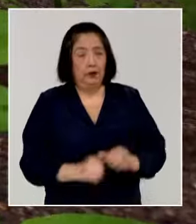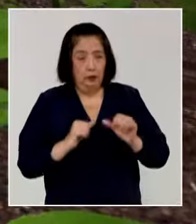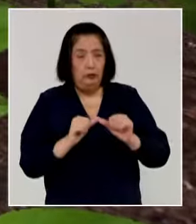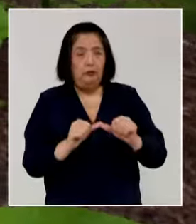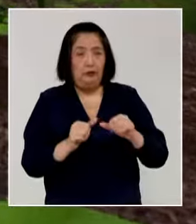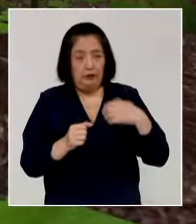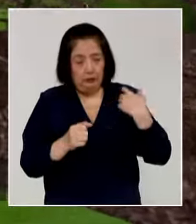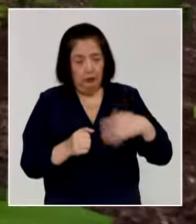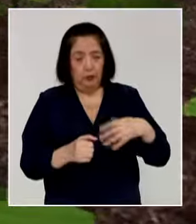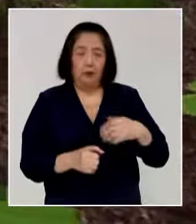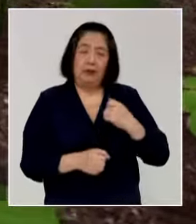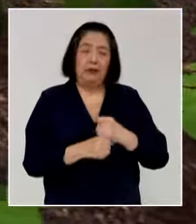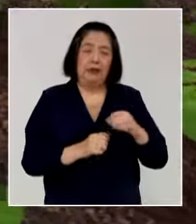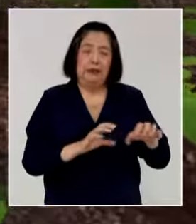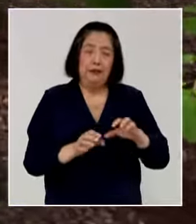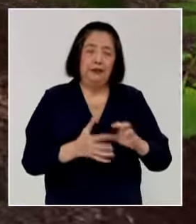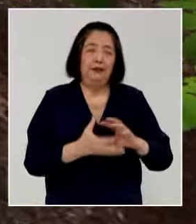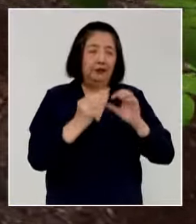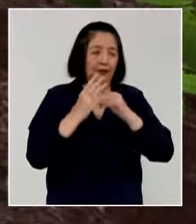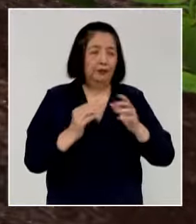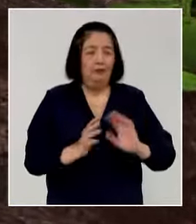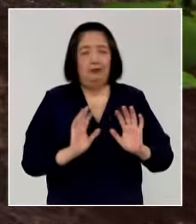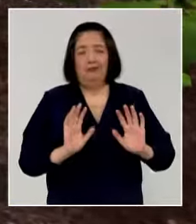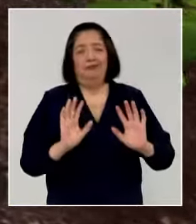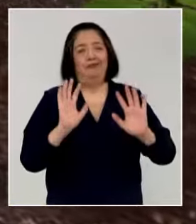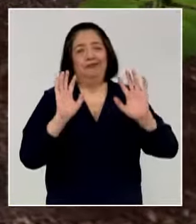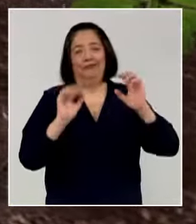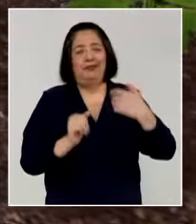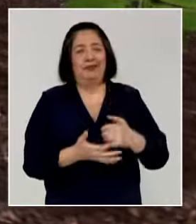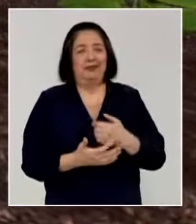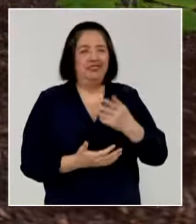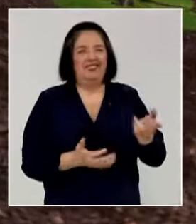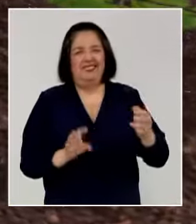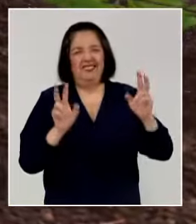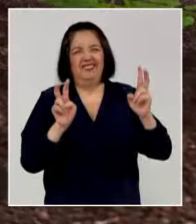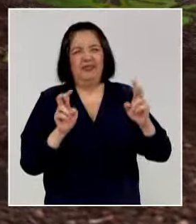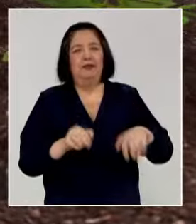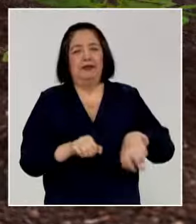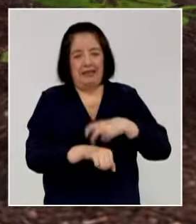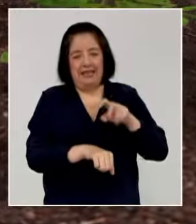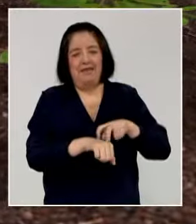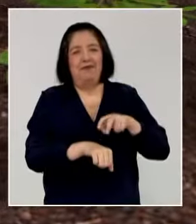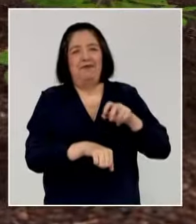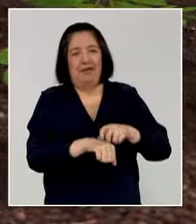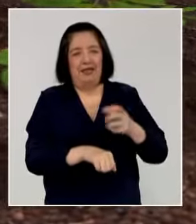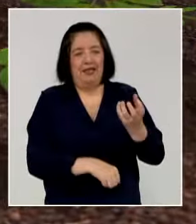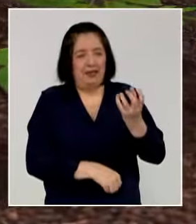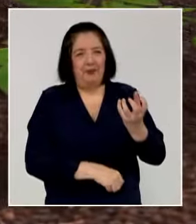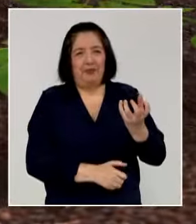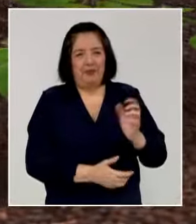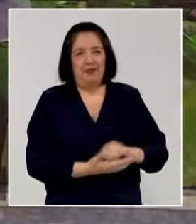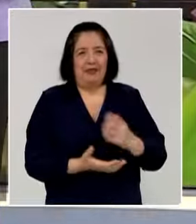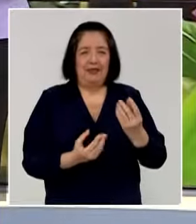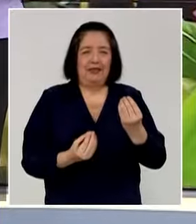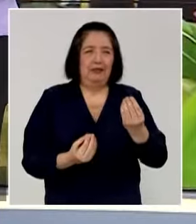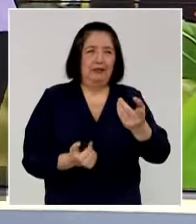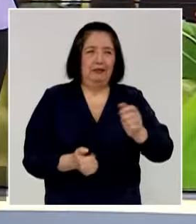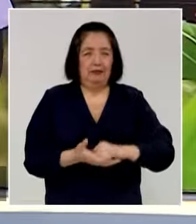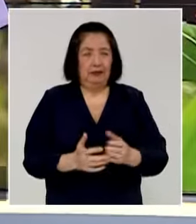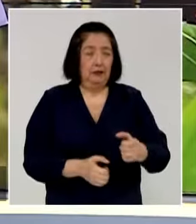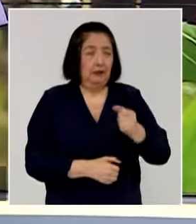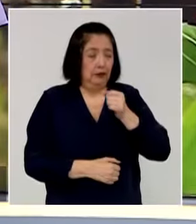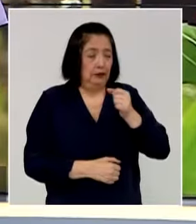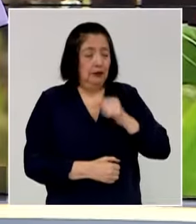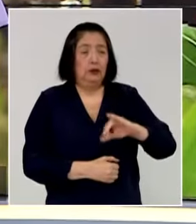Seguimos trabajando en este documental maravilloso sobre nuestra papa como protagonista y nuestro compañero